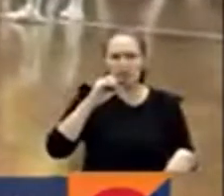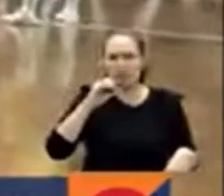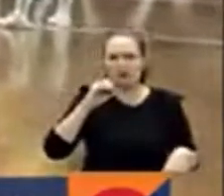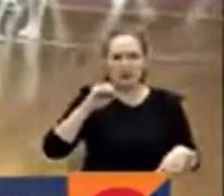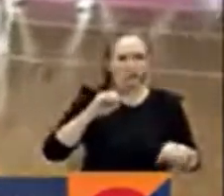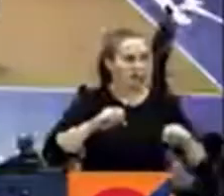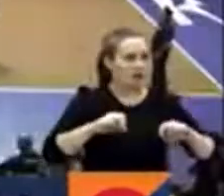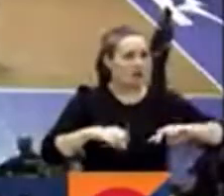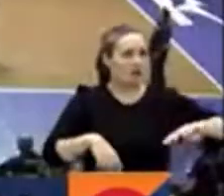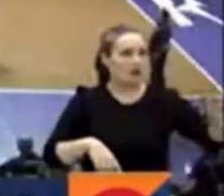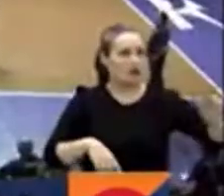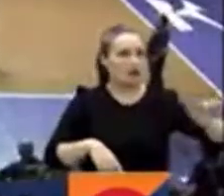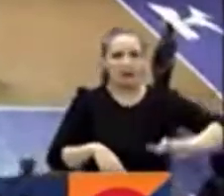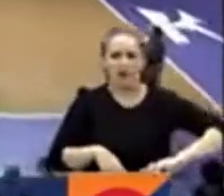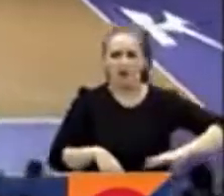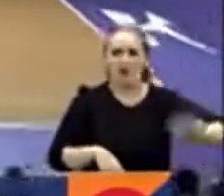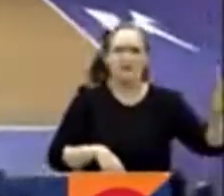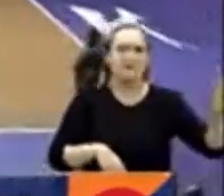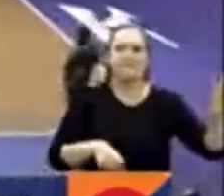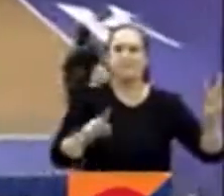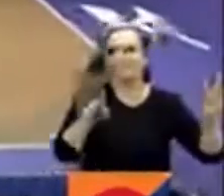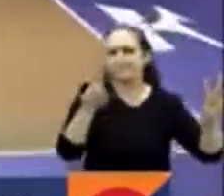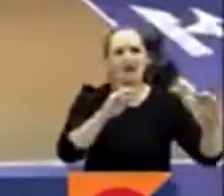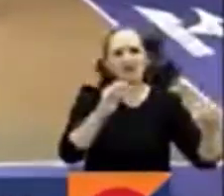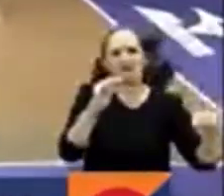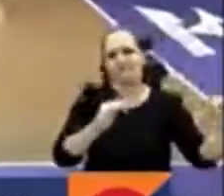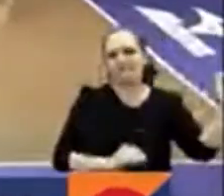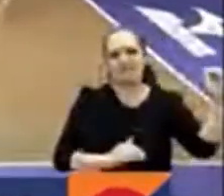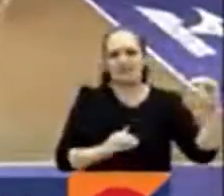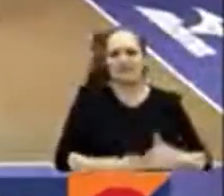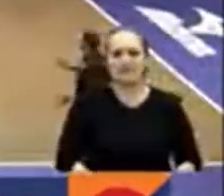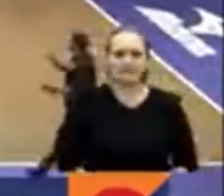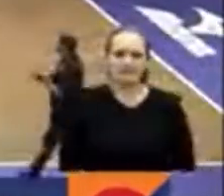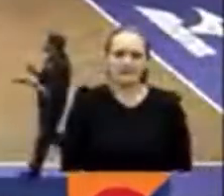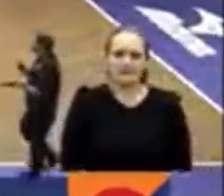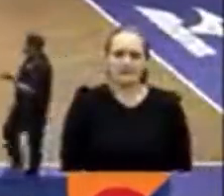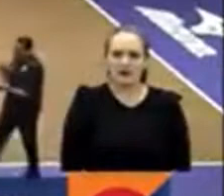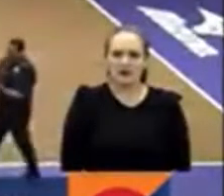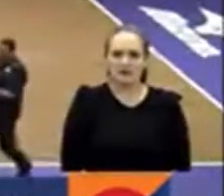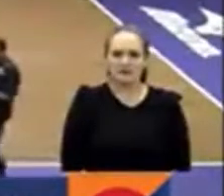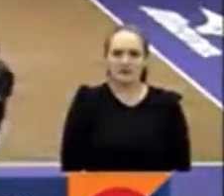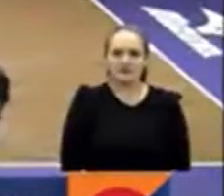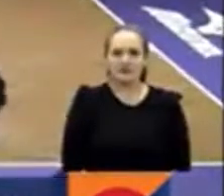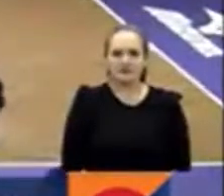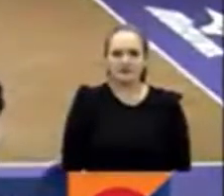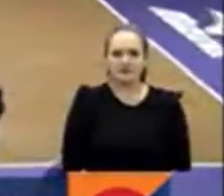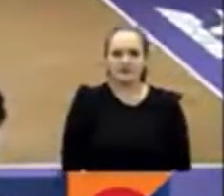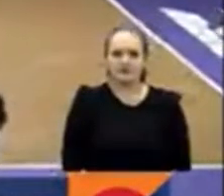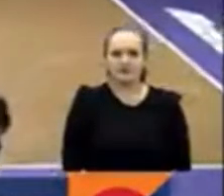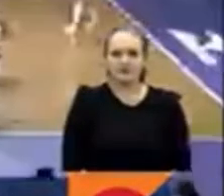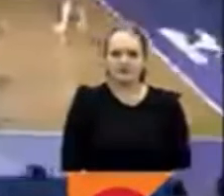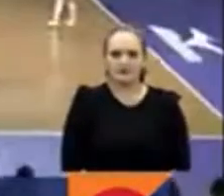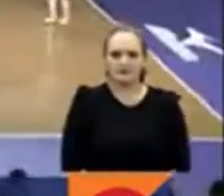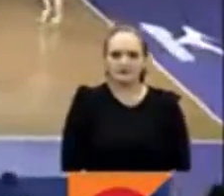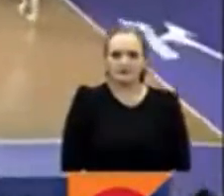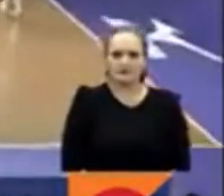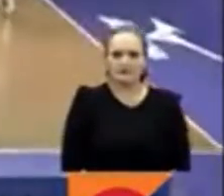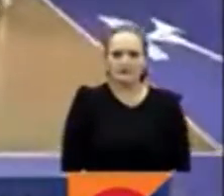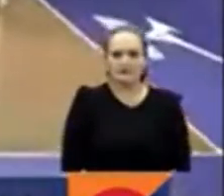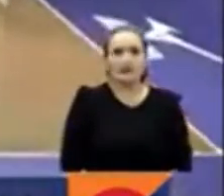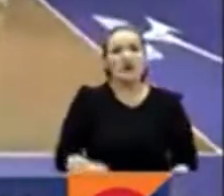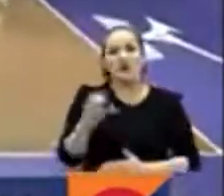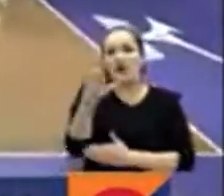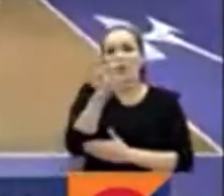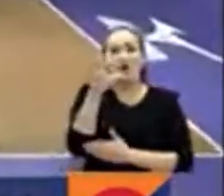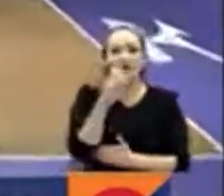a Dominicana, la superioridad fue innegable. ¡Buena! ¡Buena! Buena. ¡Servicio afuera! Fuera. Colombia no